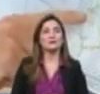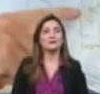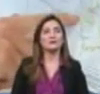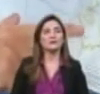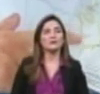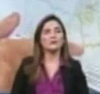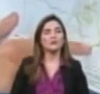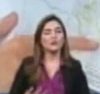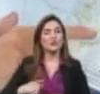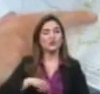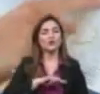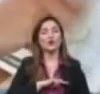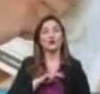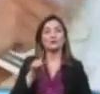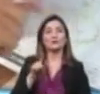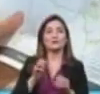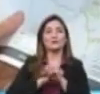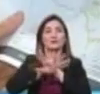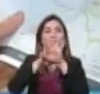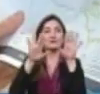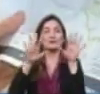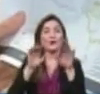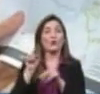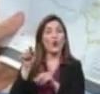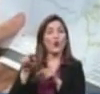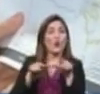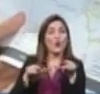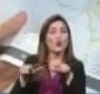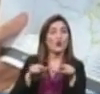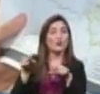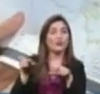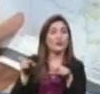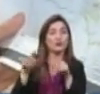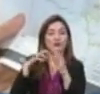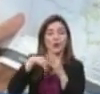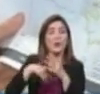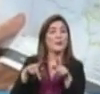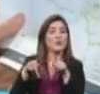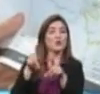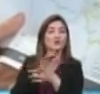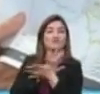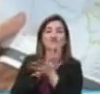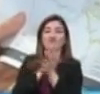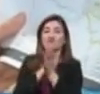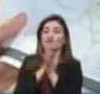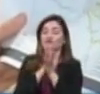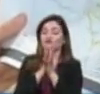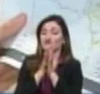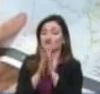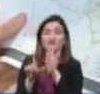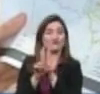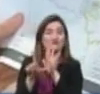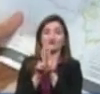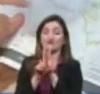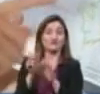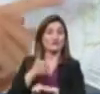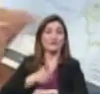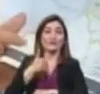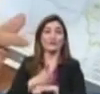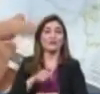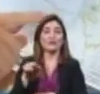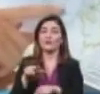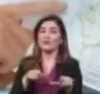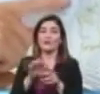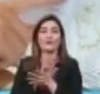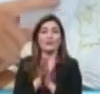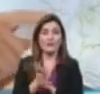claridad que no existe en el Chocó Andino una sola concesión minera legalmente otorgada que se encuentre